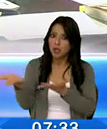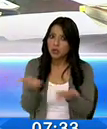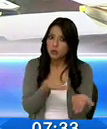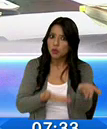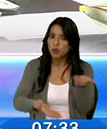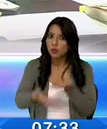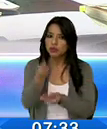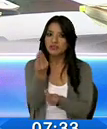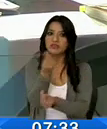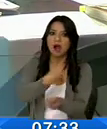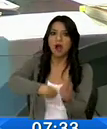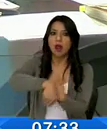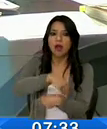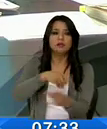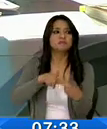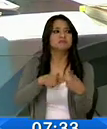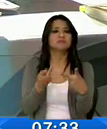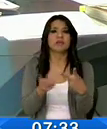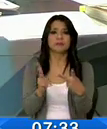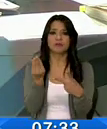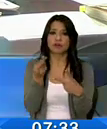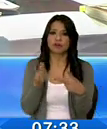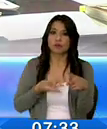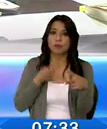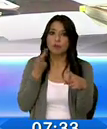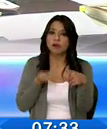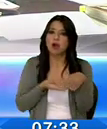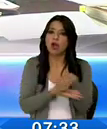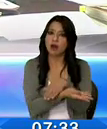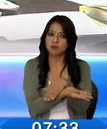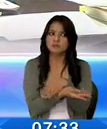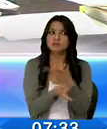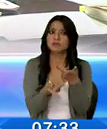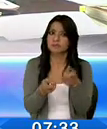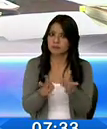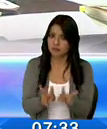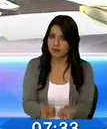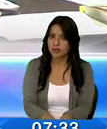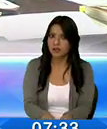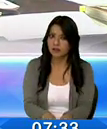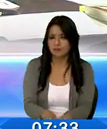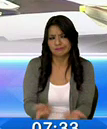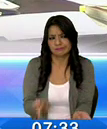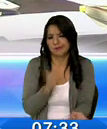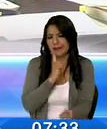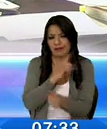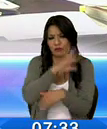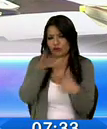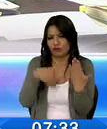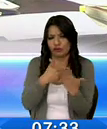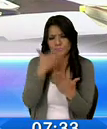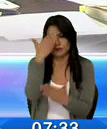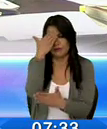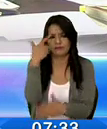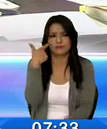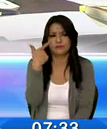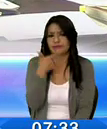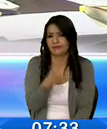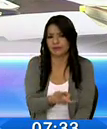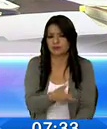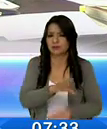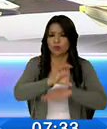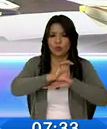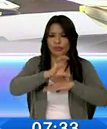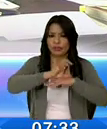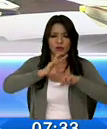el lavado de dinero, para desviar fondos públicos, que obviamente para nadie es un secreto. La Fiscalía General del Estado ecuatoriano